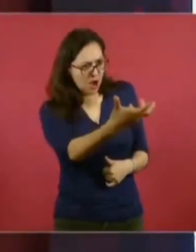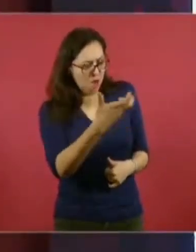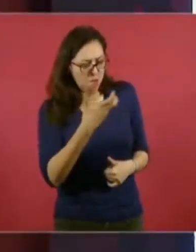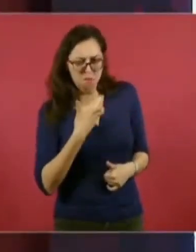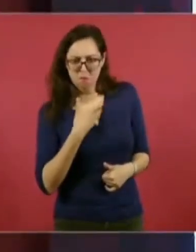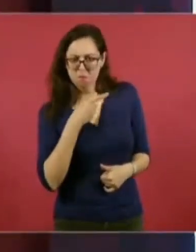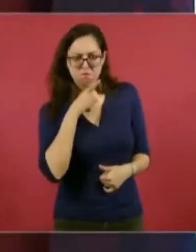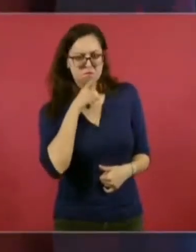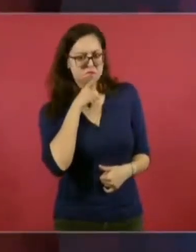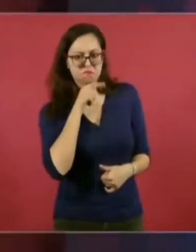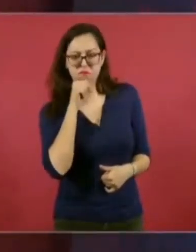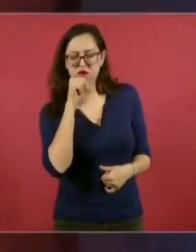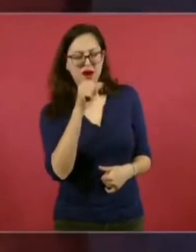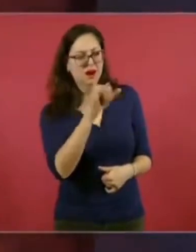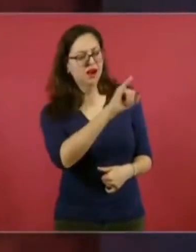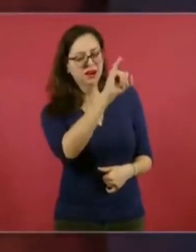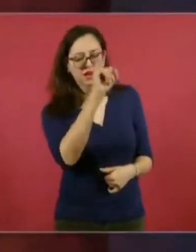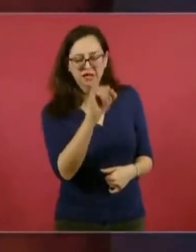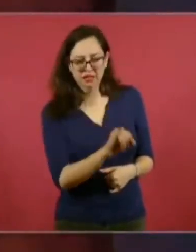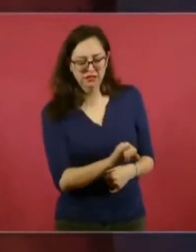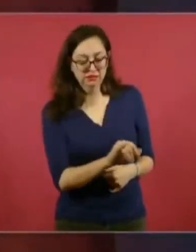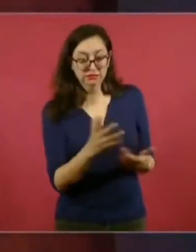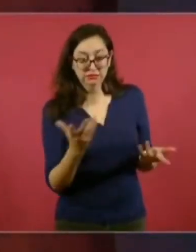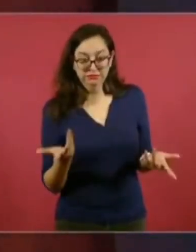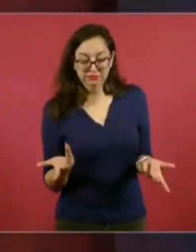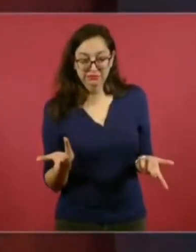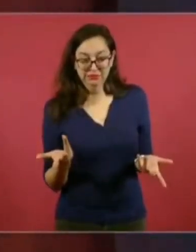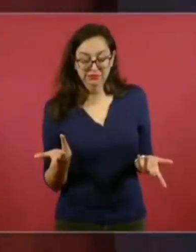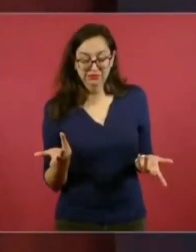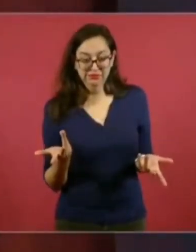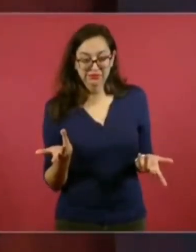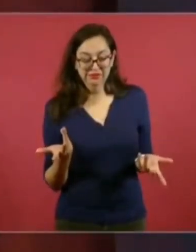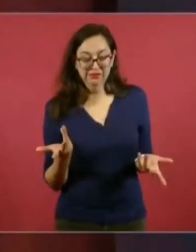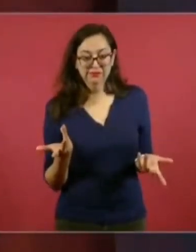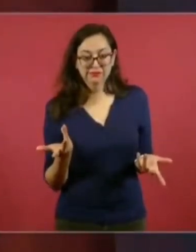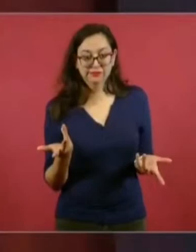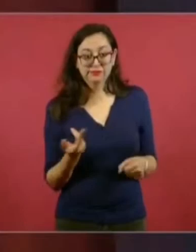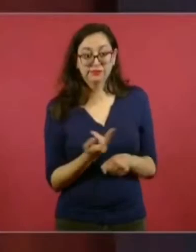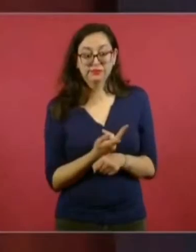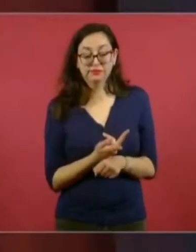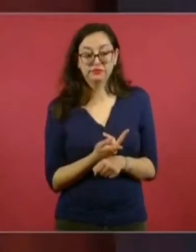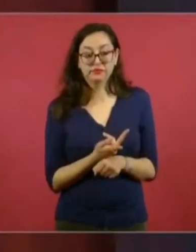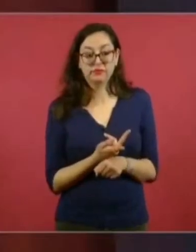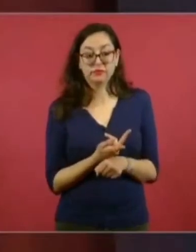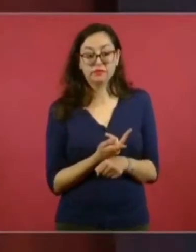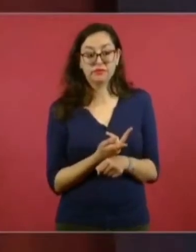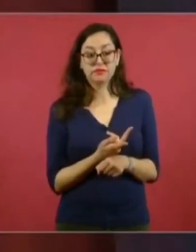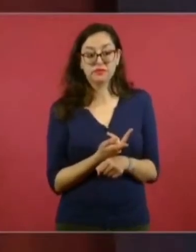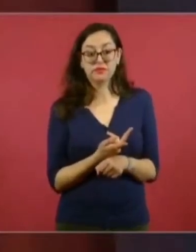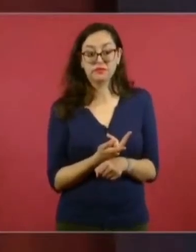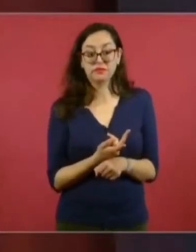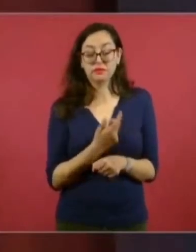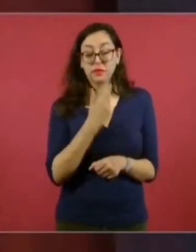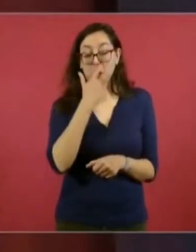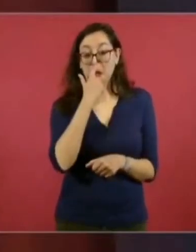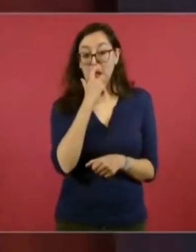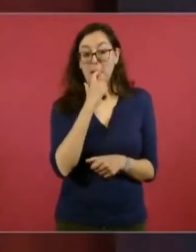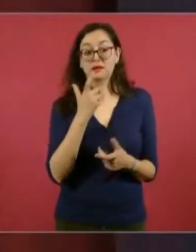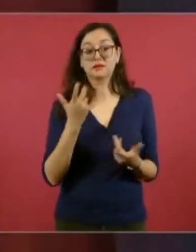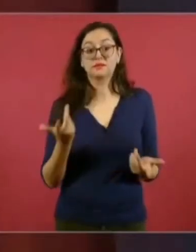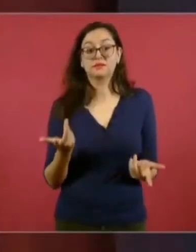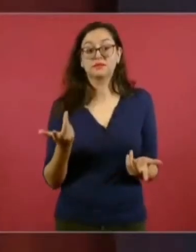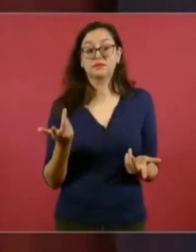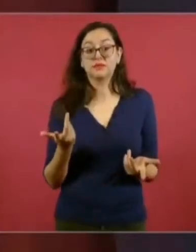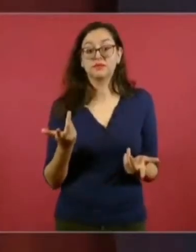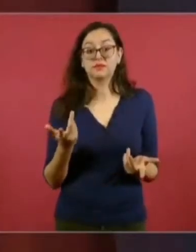porque lo que se busca es decir, no tuvieron que ver los